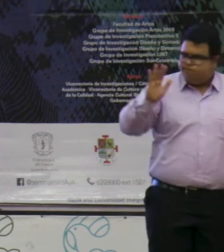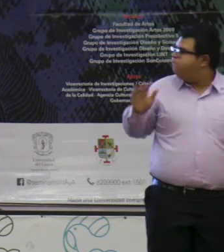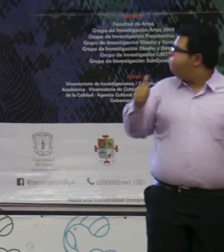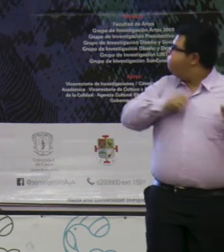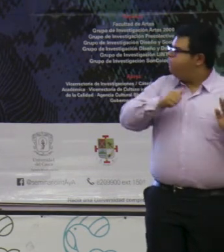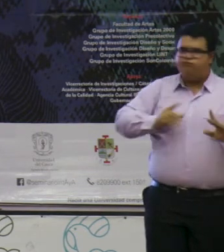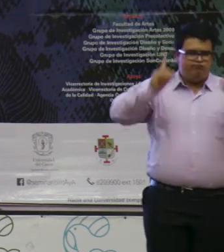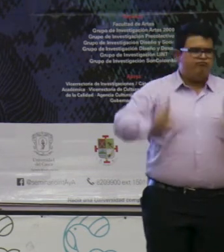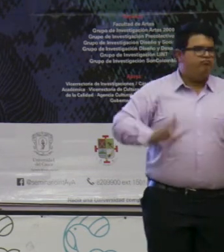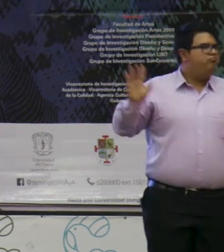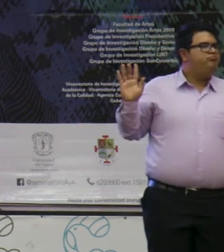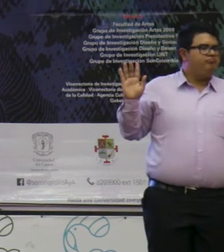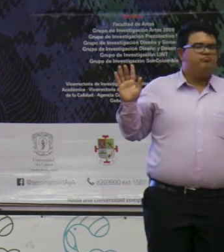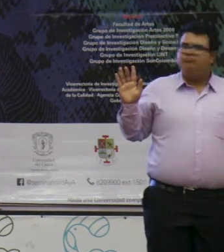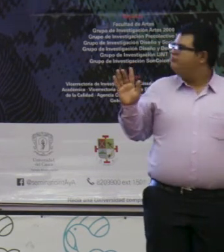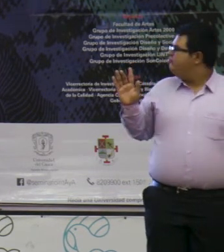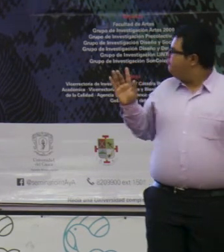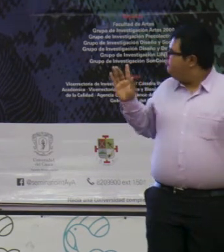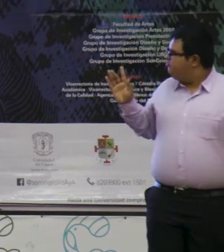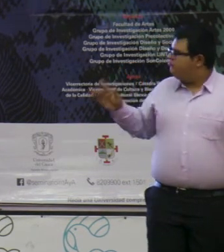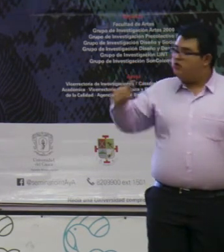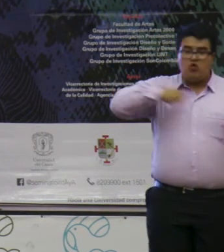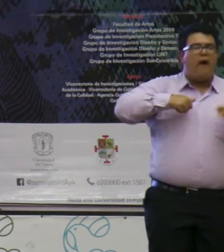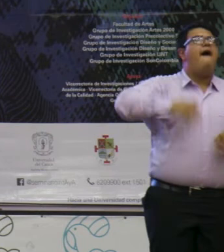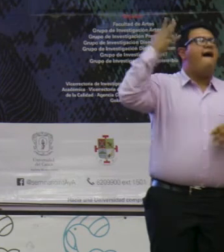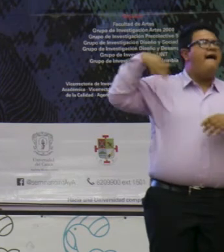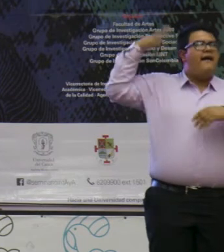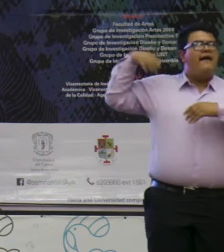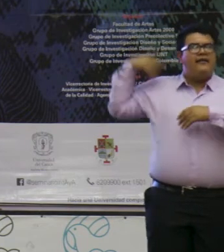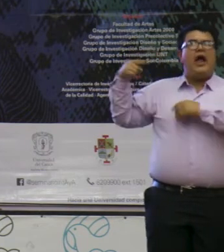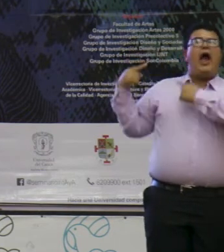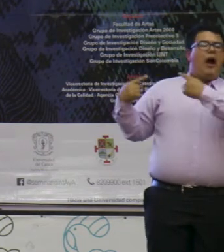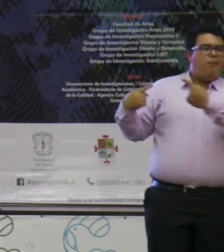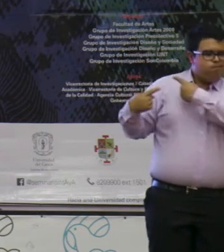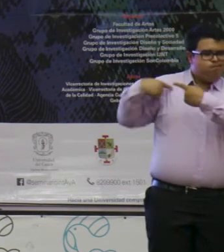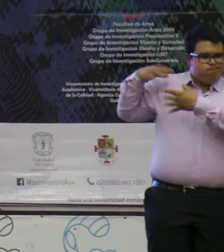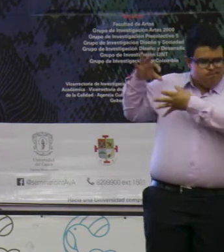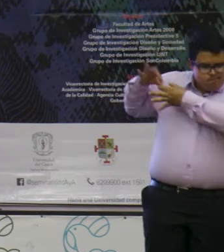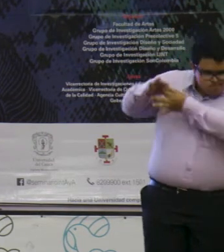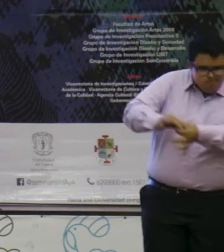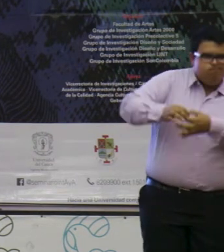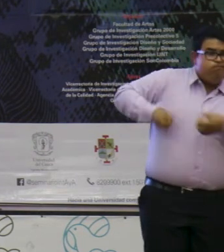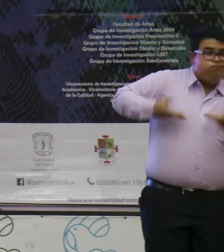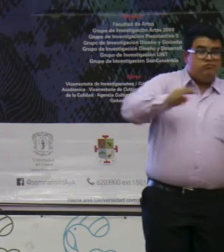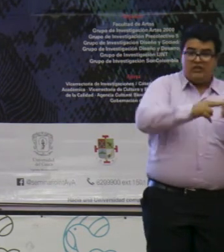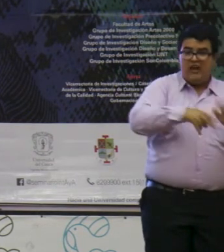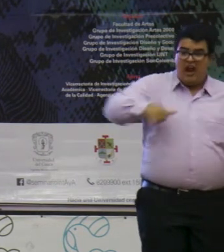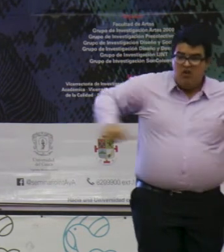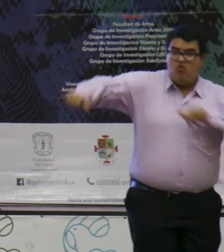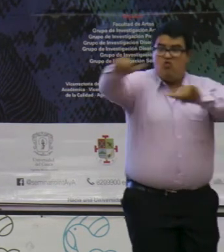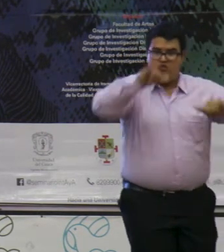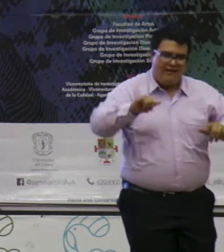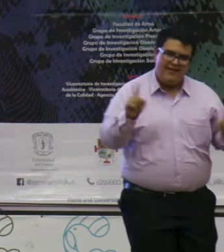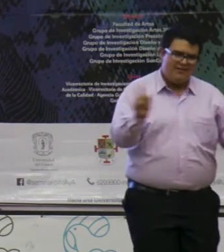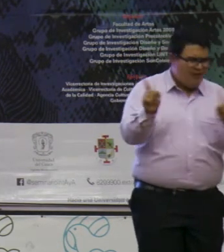Mi trabajo no es con el futuro, yo lo tengo claro, ¿vale? Mi trabajo es con el pasado, pero no es una invitación a que la gente tenga que trabajar con el pasado. Lo contrario,